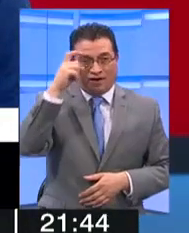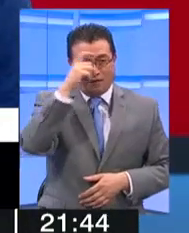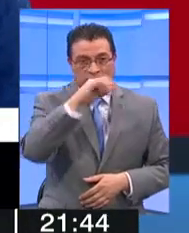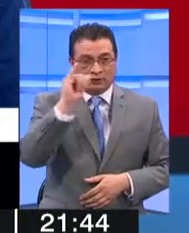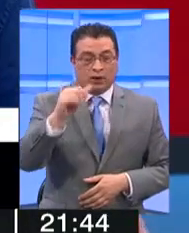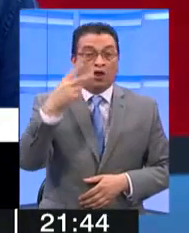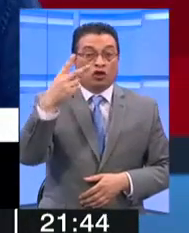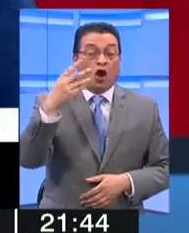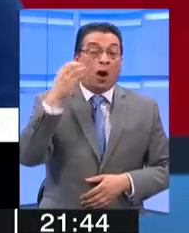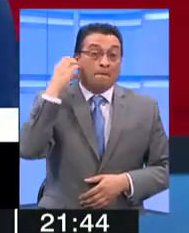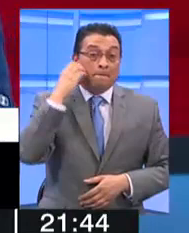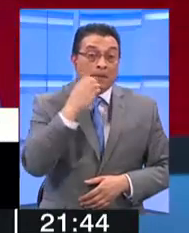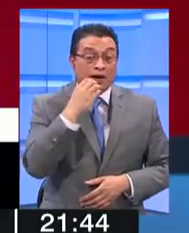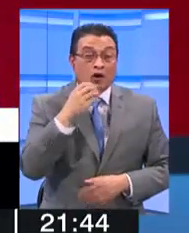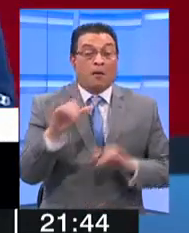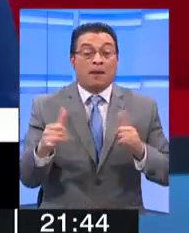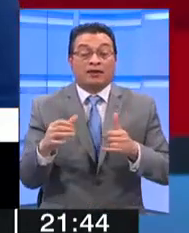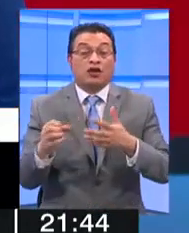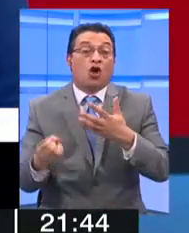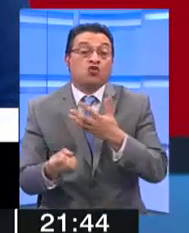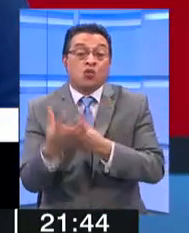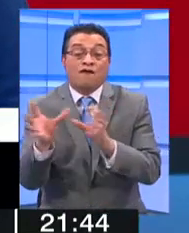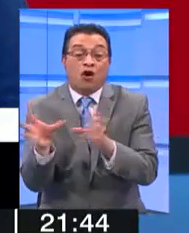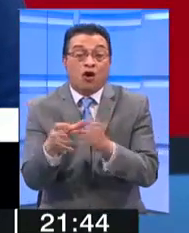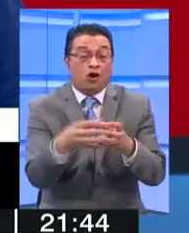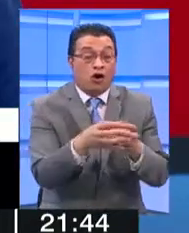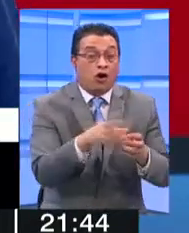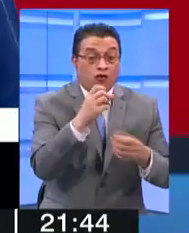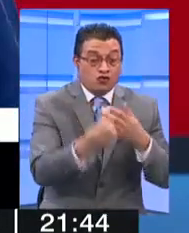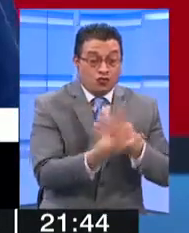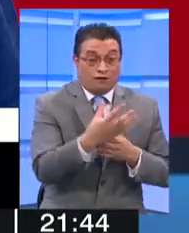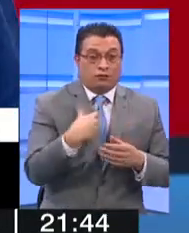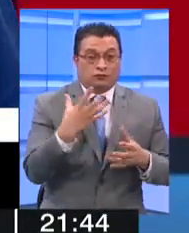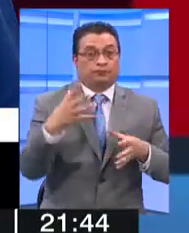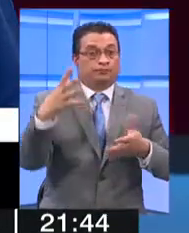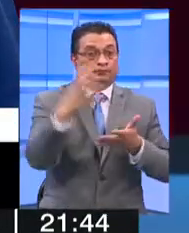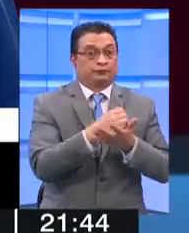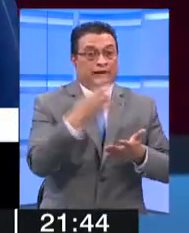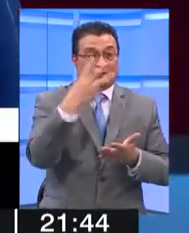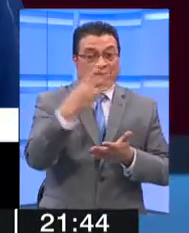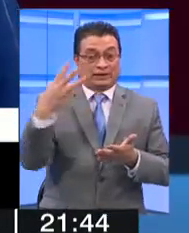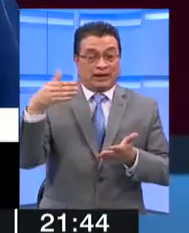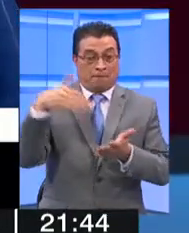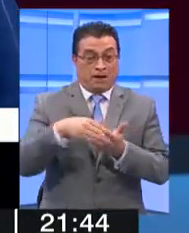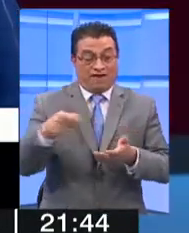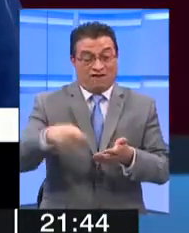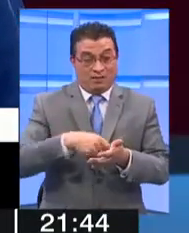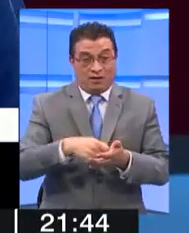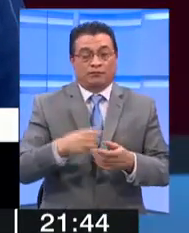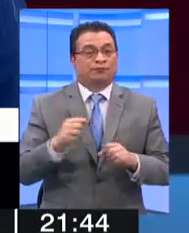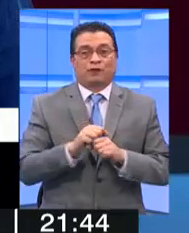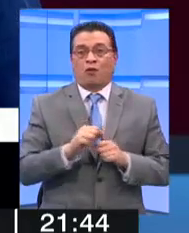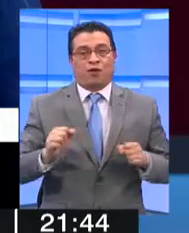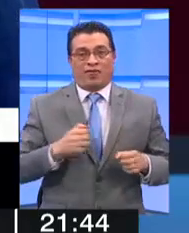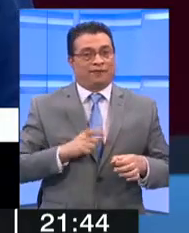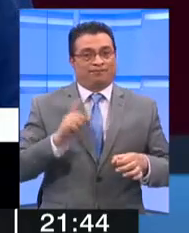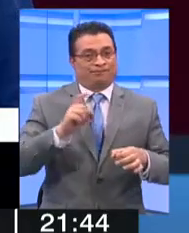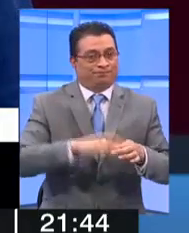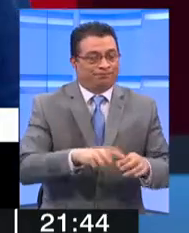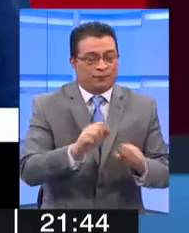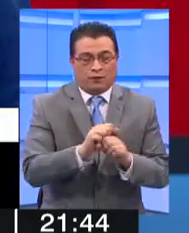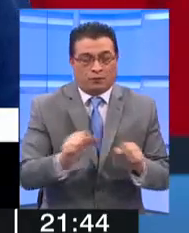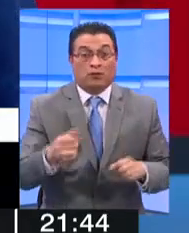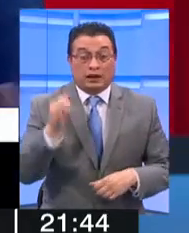2 de mayo partidos nuevos constituyéndose como el nuestro logren una meta tan alta como las 33.000 firmas que se están exigiendo. Lo que